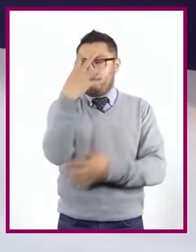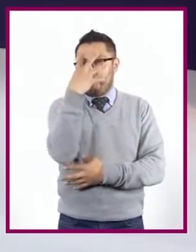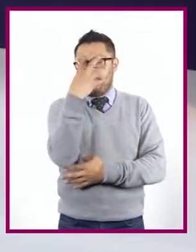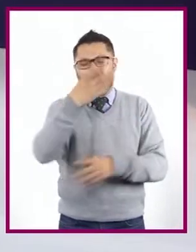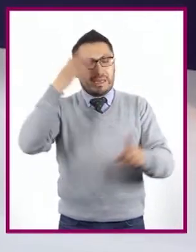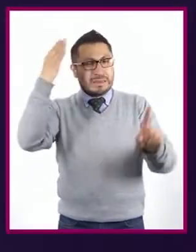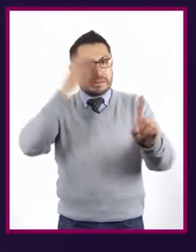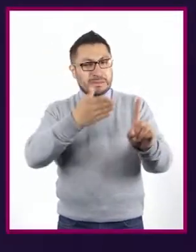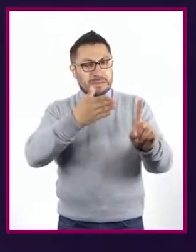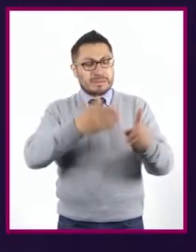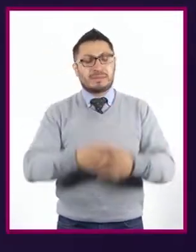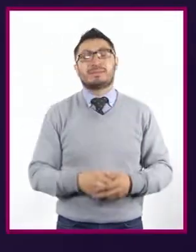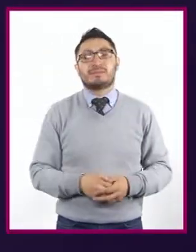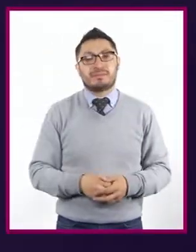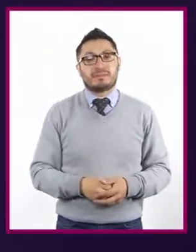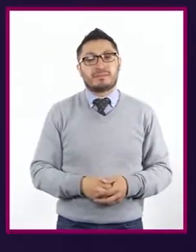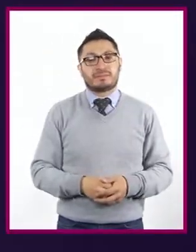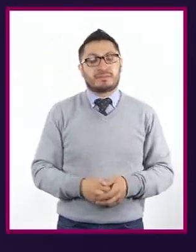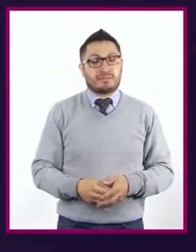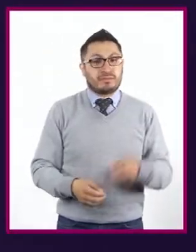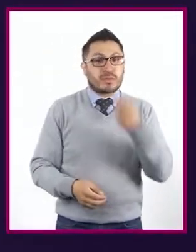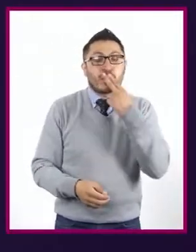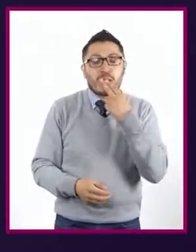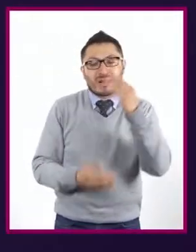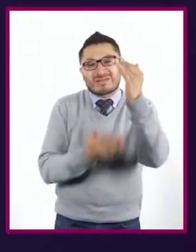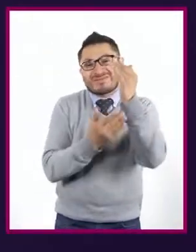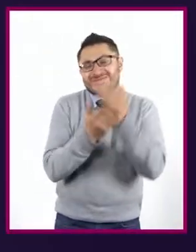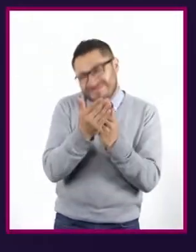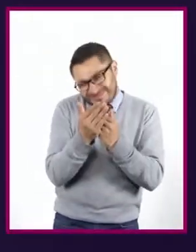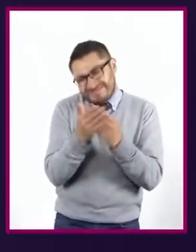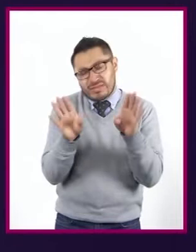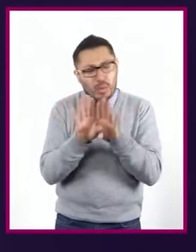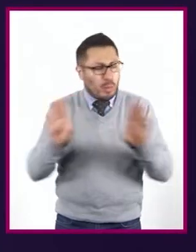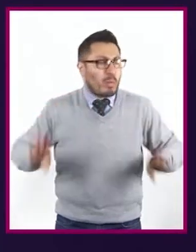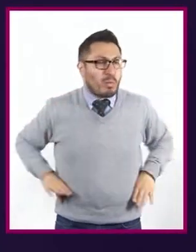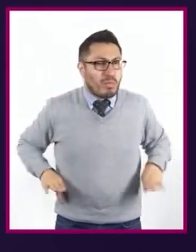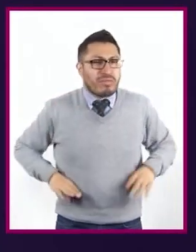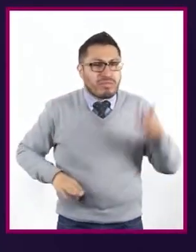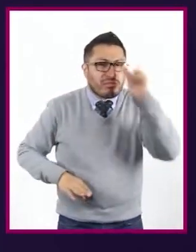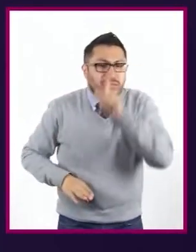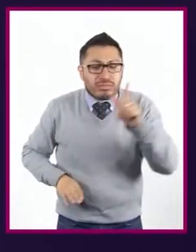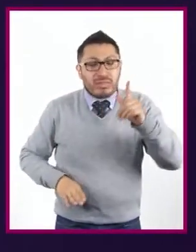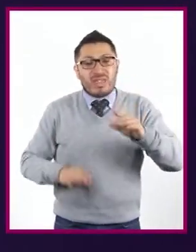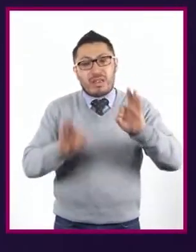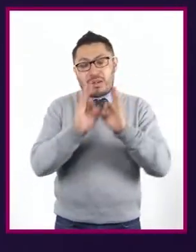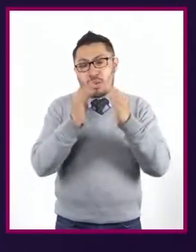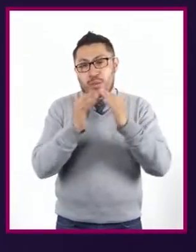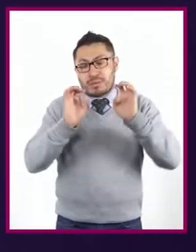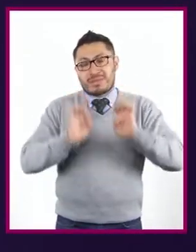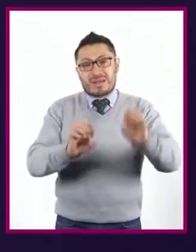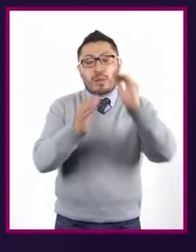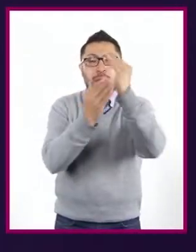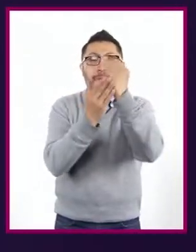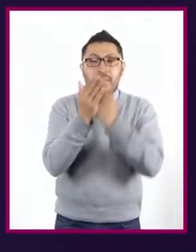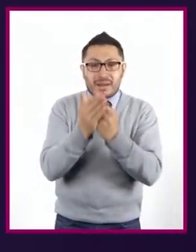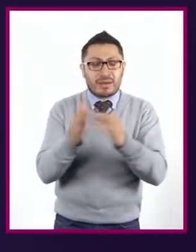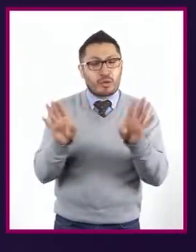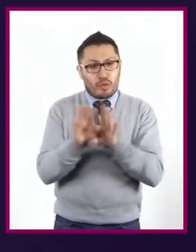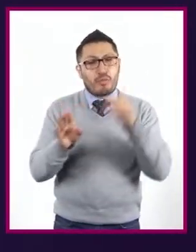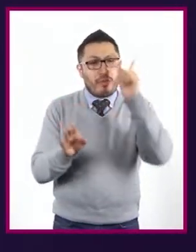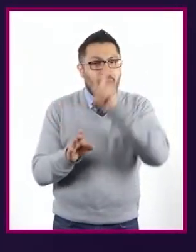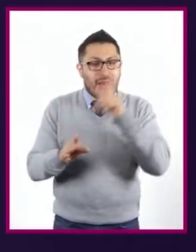directo. Conforme usamos menos características del lenguaje más formal, sentimos el lenguaje más